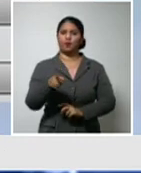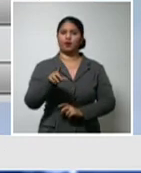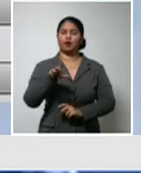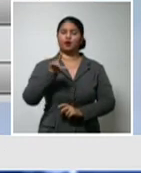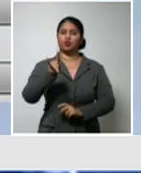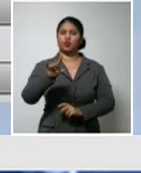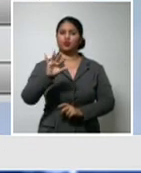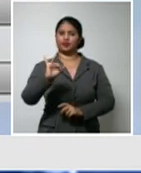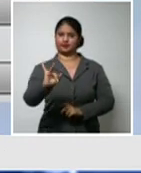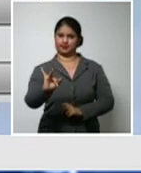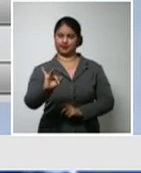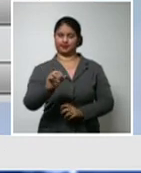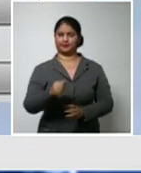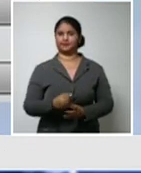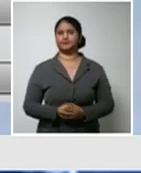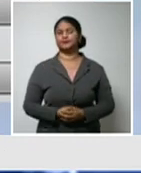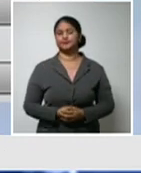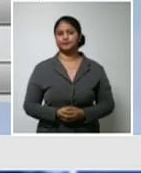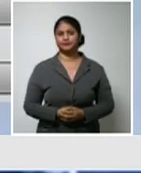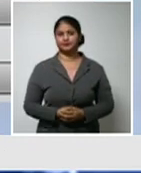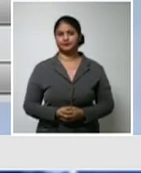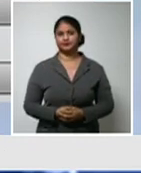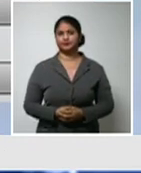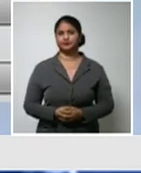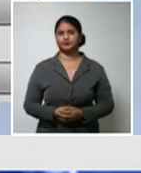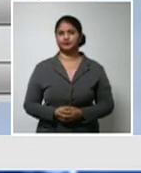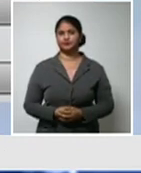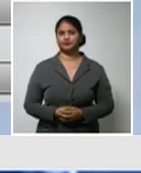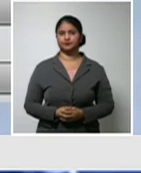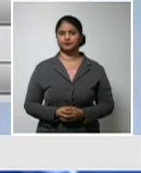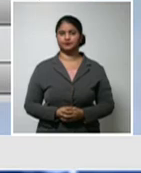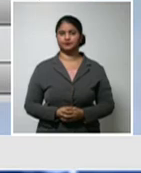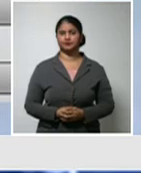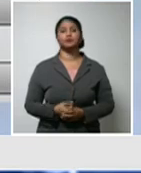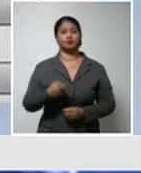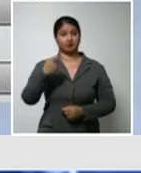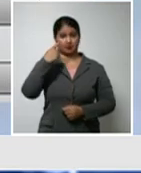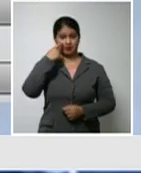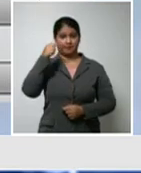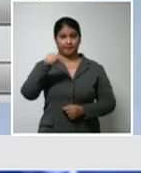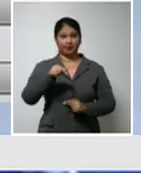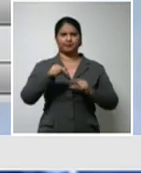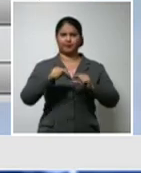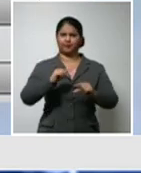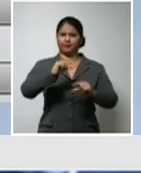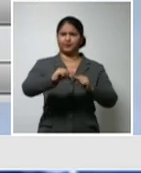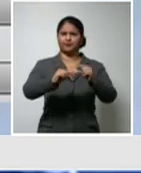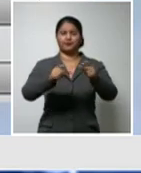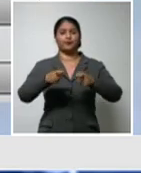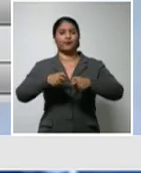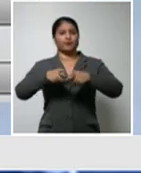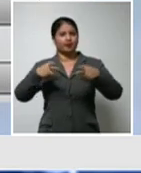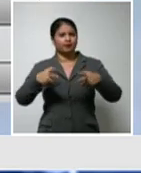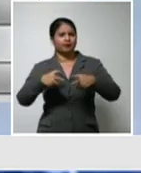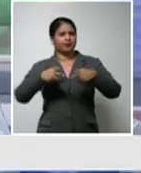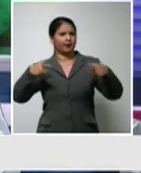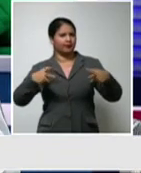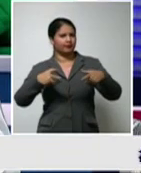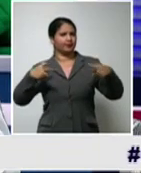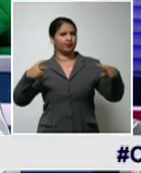1,97%. Los que tienen buena memoria se dan cuenta que se ha ido incrementando como consecuencia de la